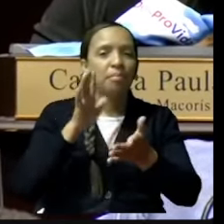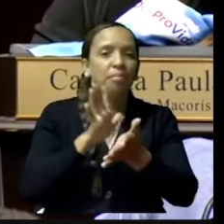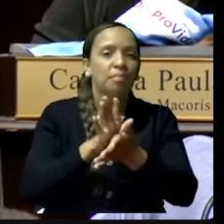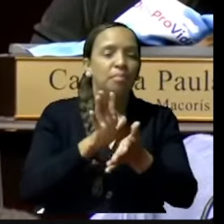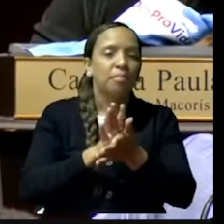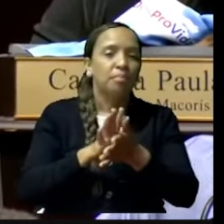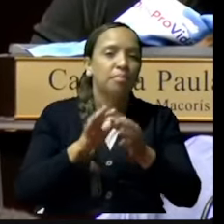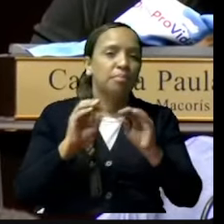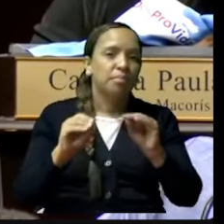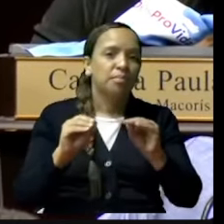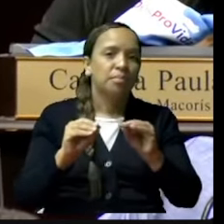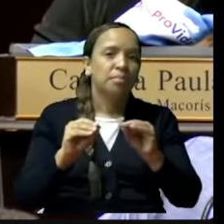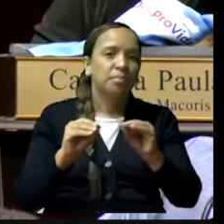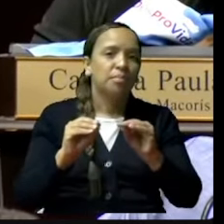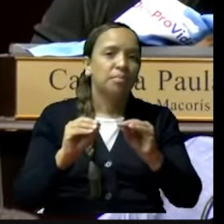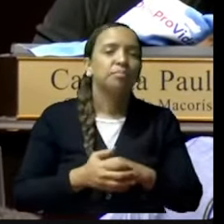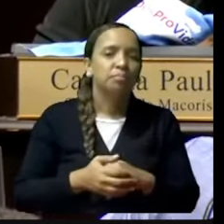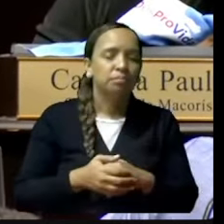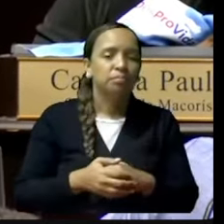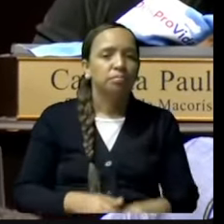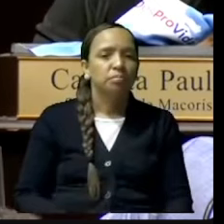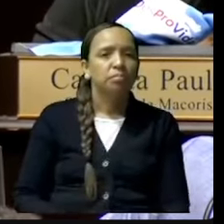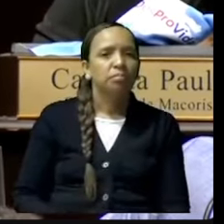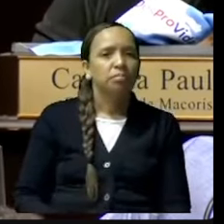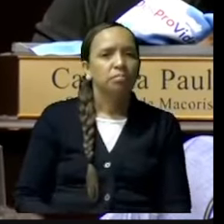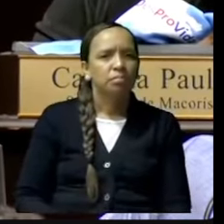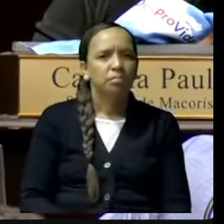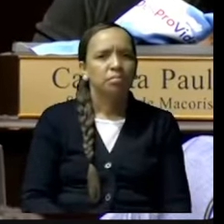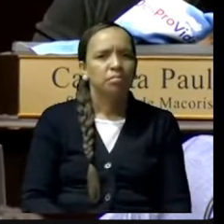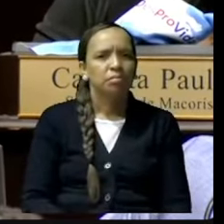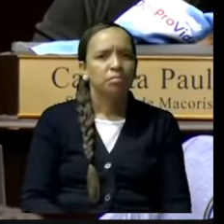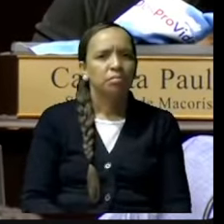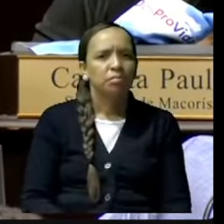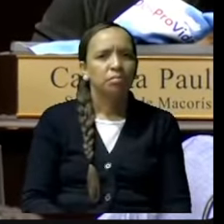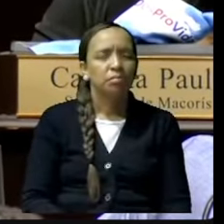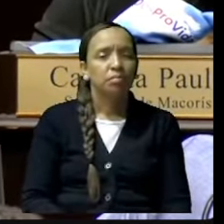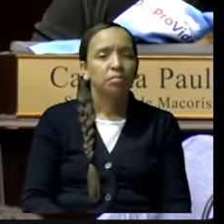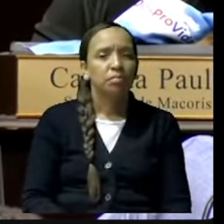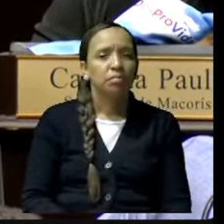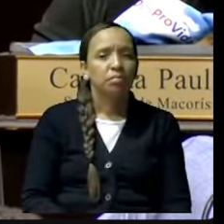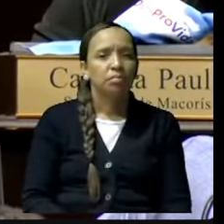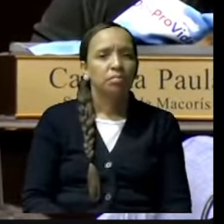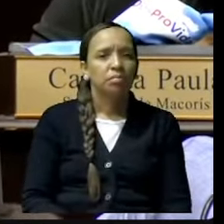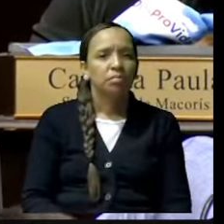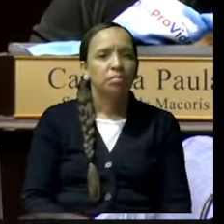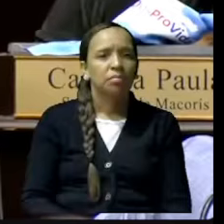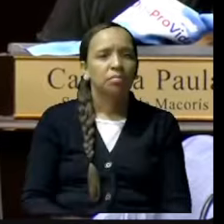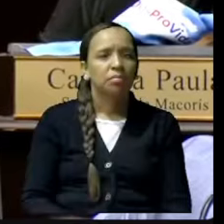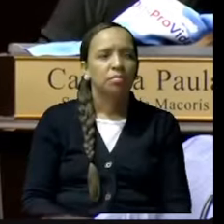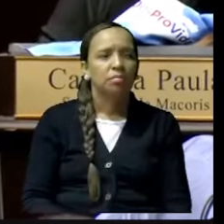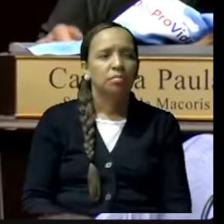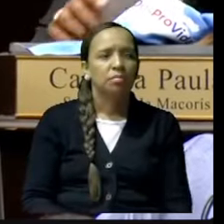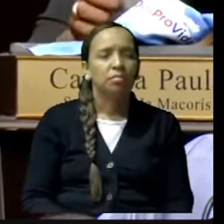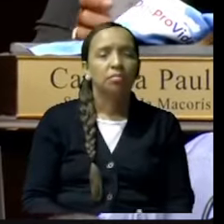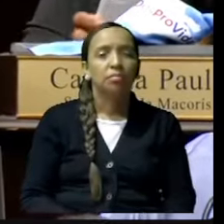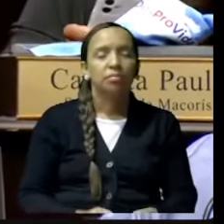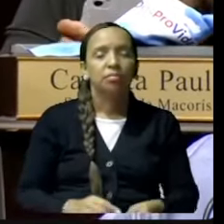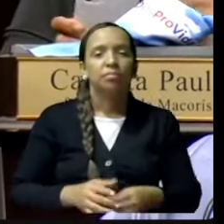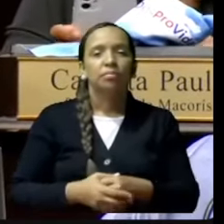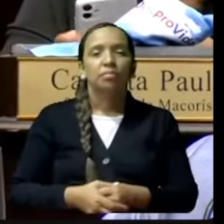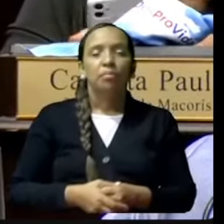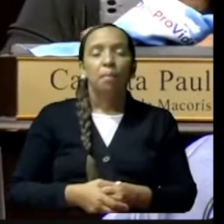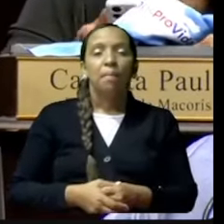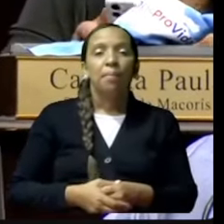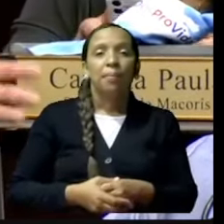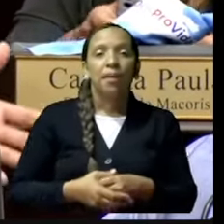maestros. ¿Para qué nosotros aprobar un día más si ya ellos lo tienen? Porque eso es algo